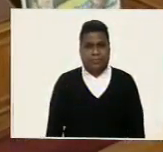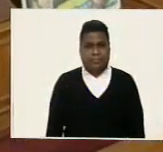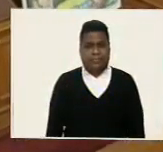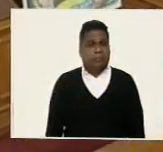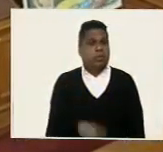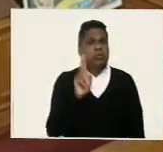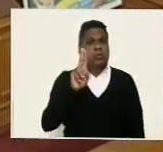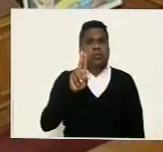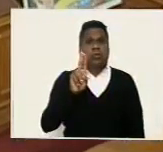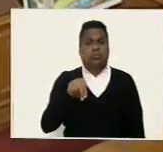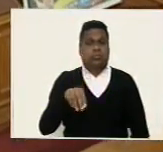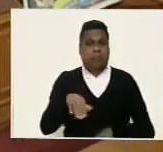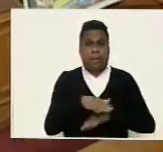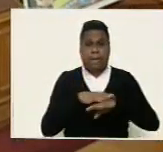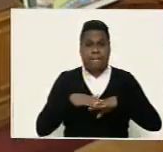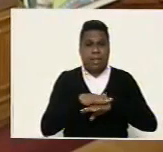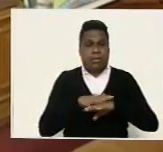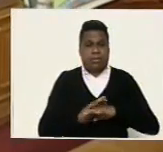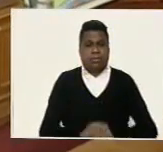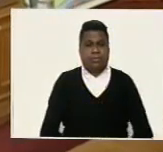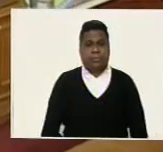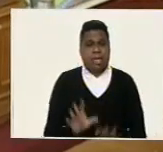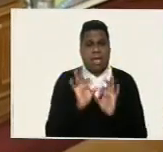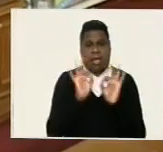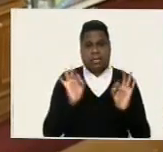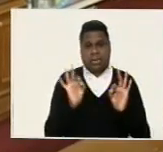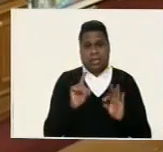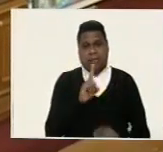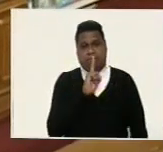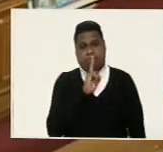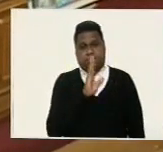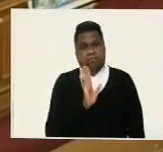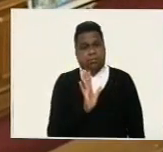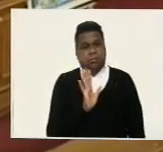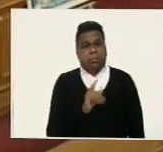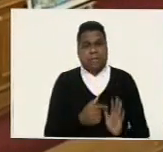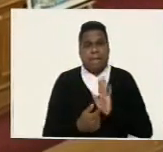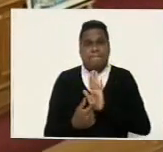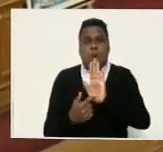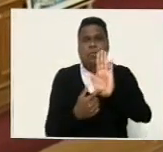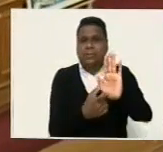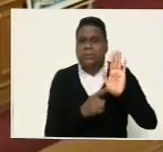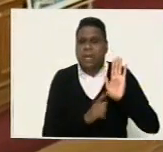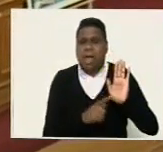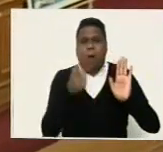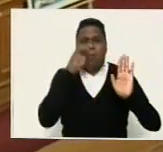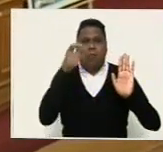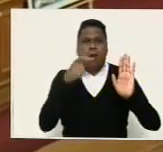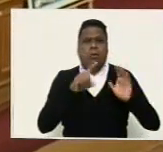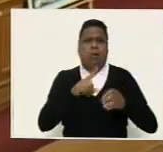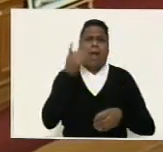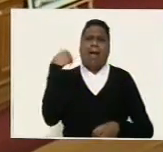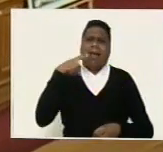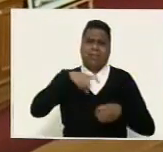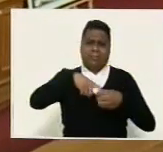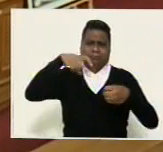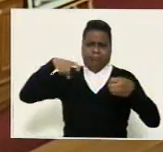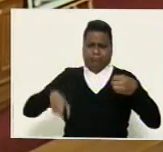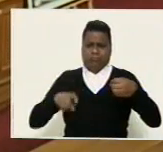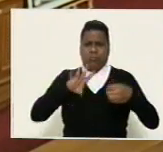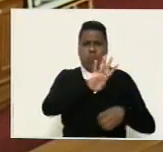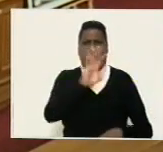eso. Tampoco perdonan que se haya visibilizado a un pueblo que fue excluido durante 40